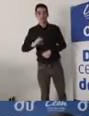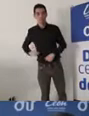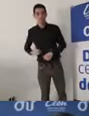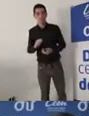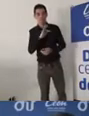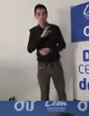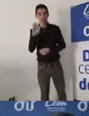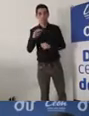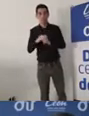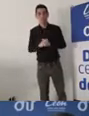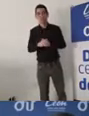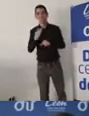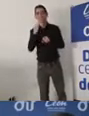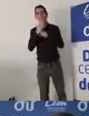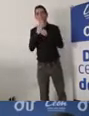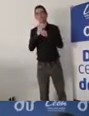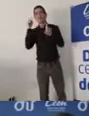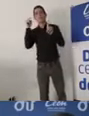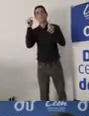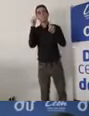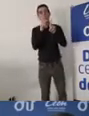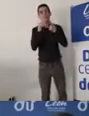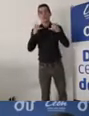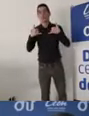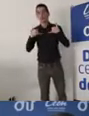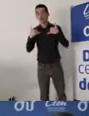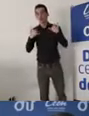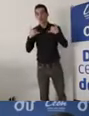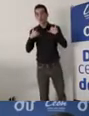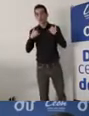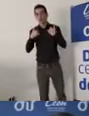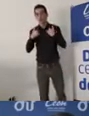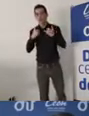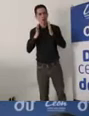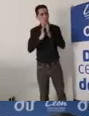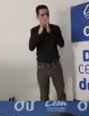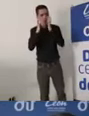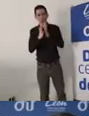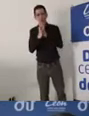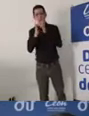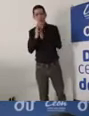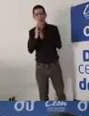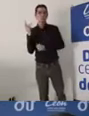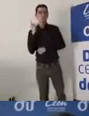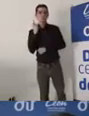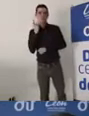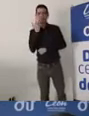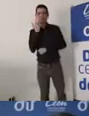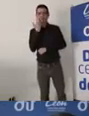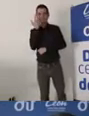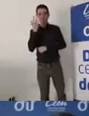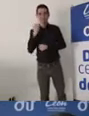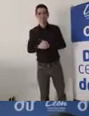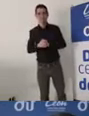porque lamentablemente somos de las poblaciones que menos votamos, de las poblaciones que menos somos parte de los espacios de decisión, y